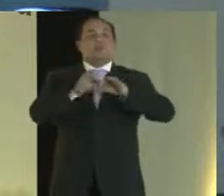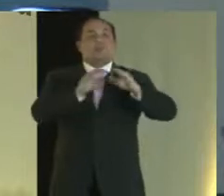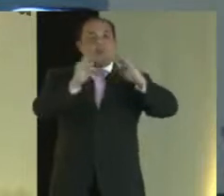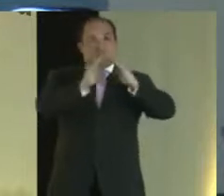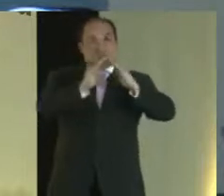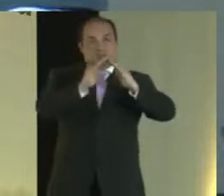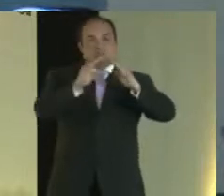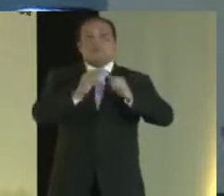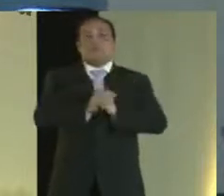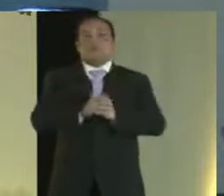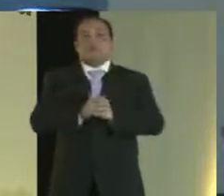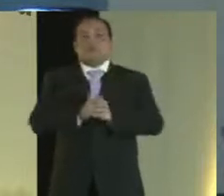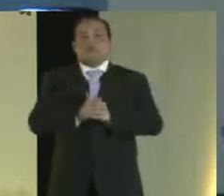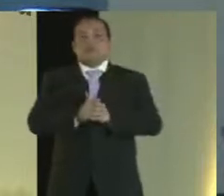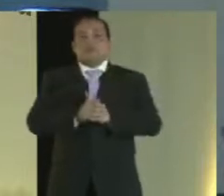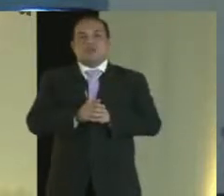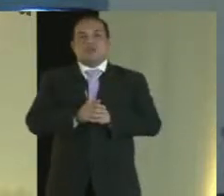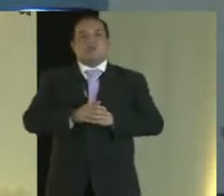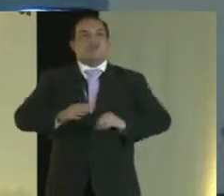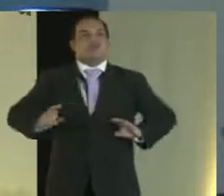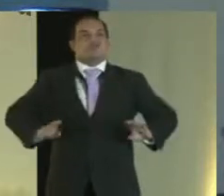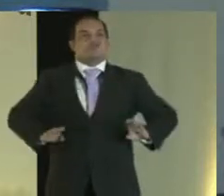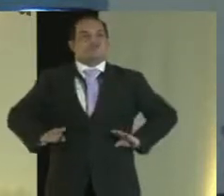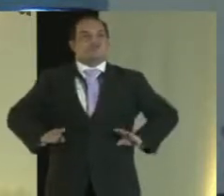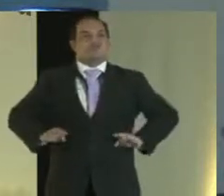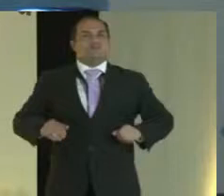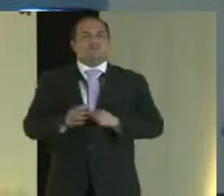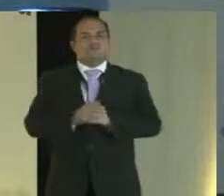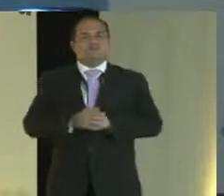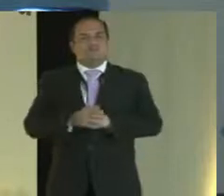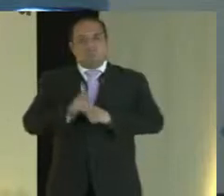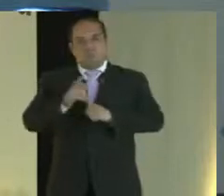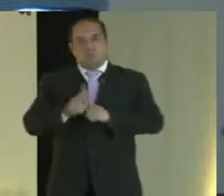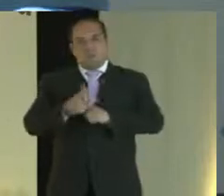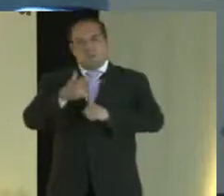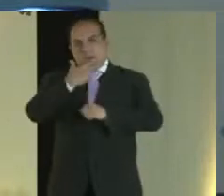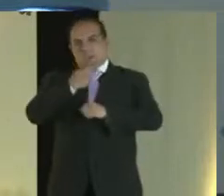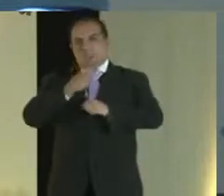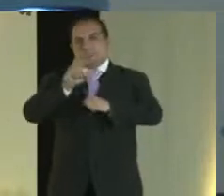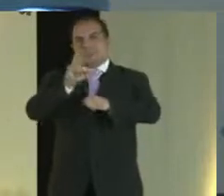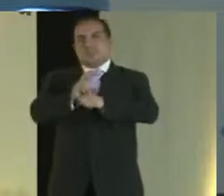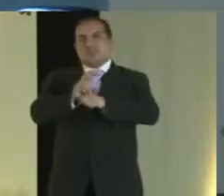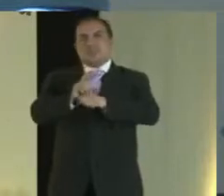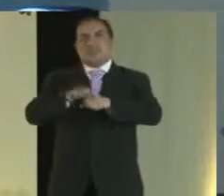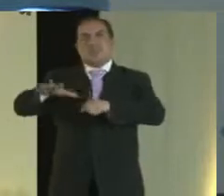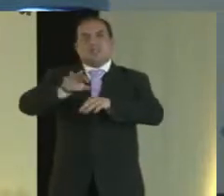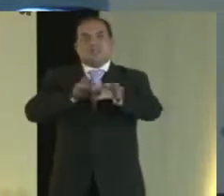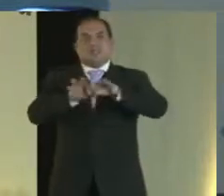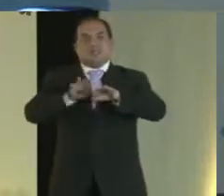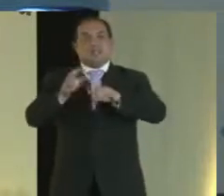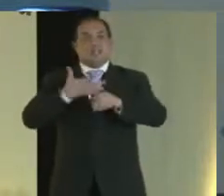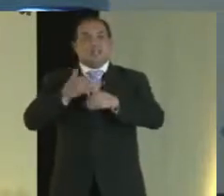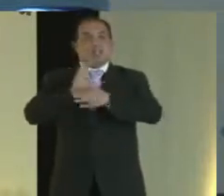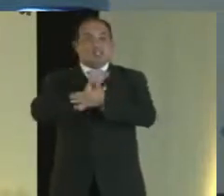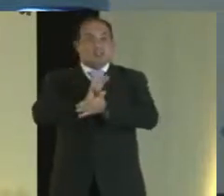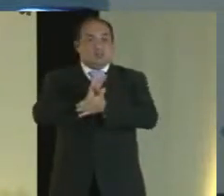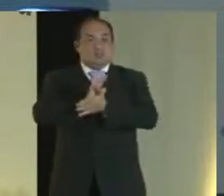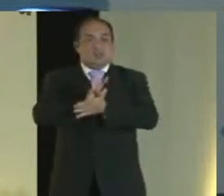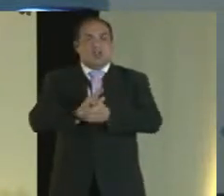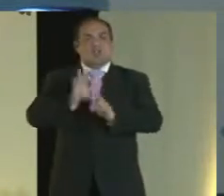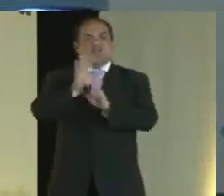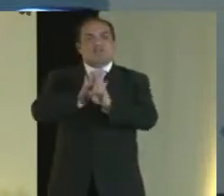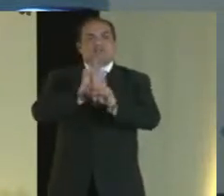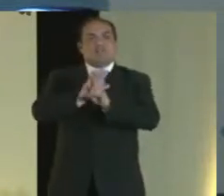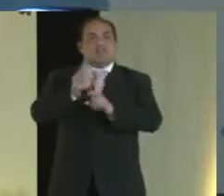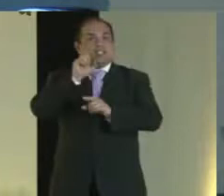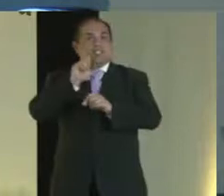actitud machista en los centros de trabajo que incluye la discriminación, el acoso laboral y sexual y la exclusión de